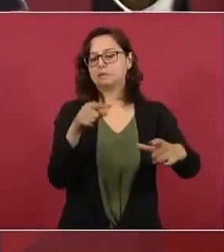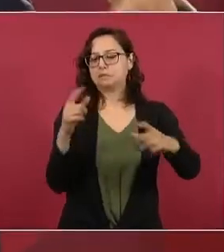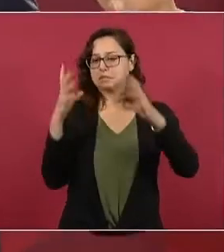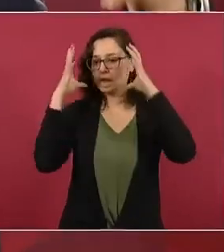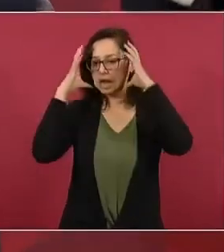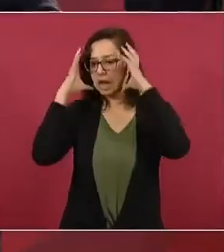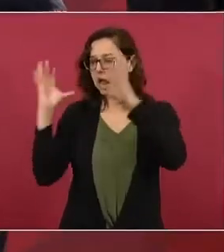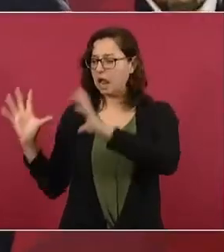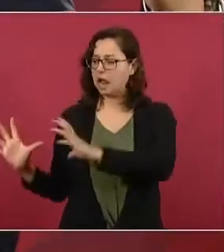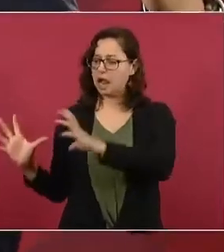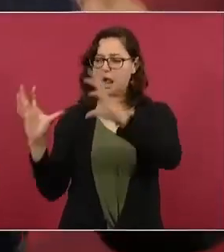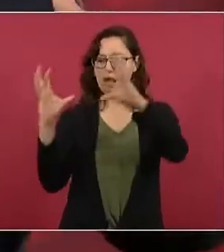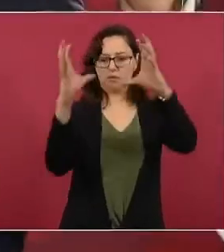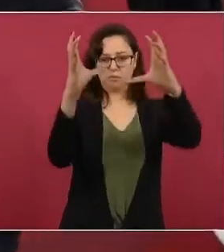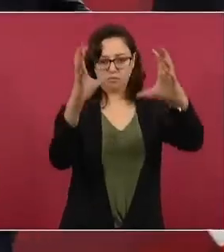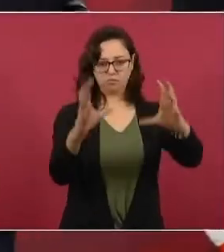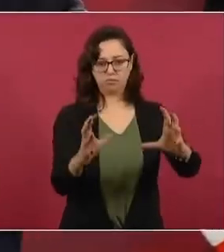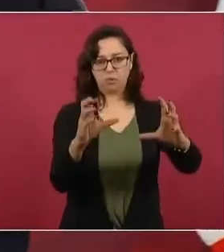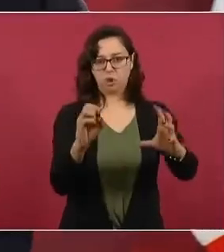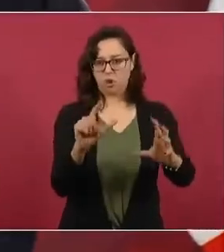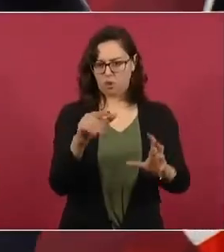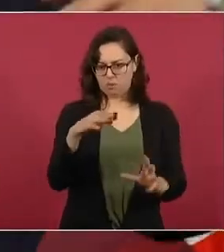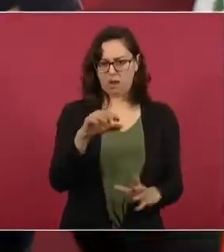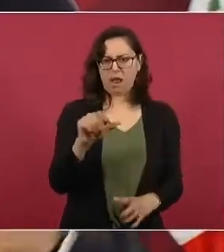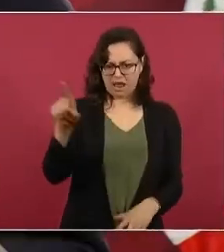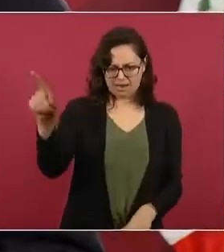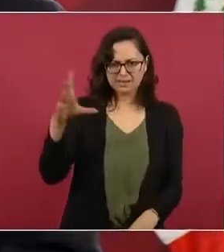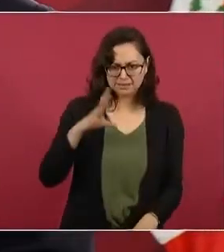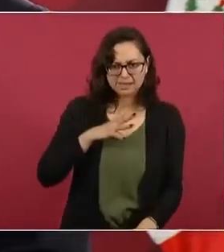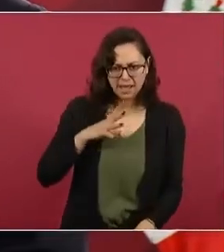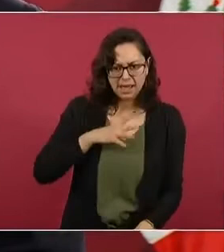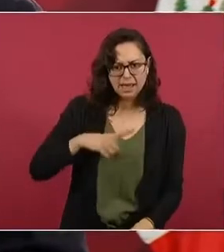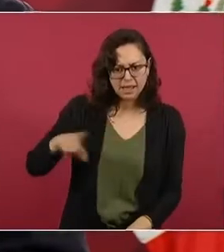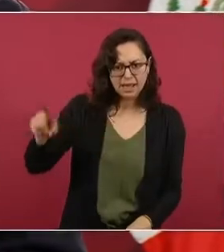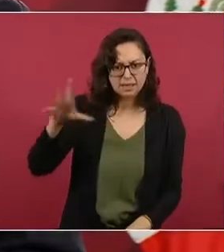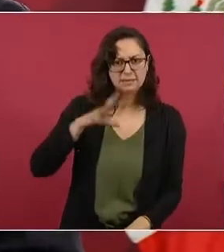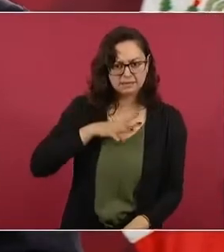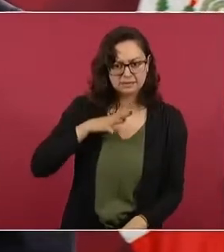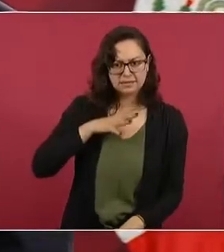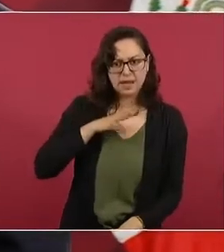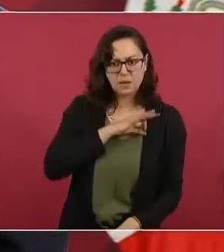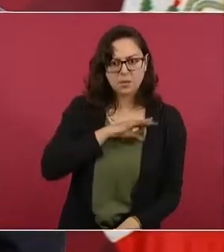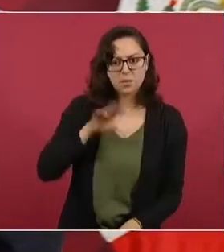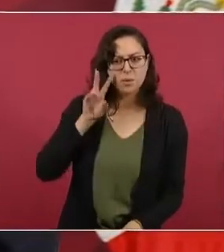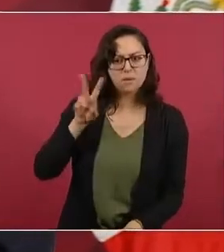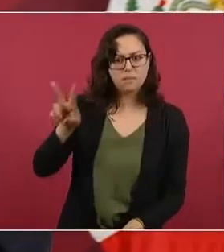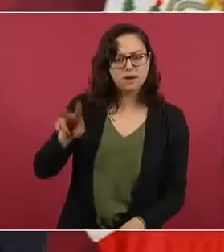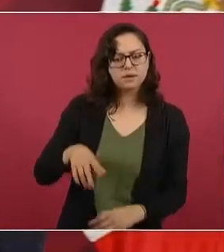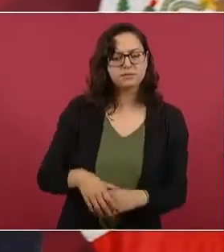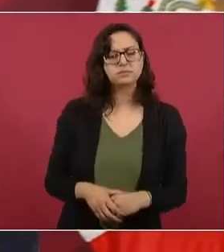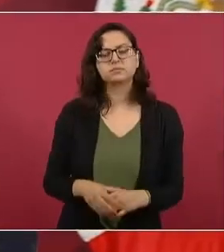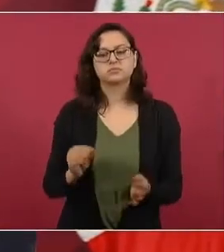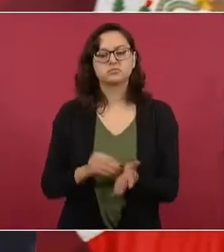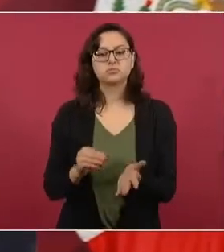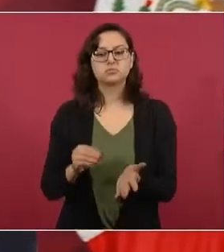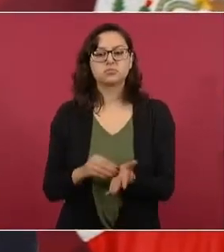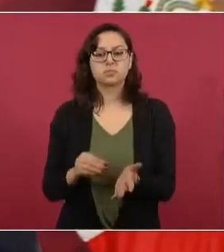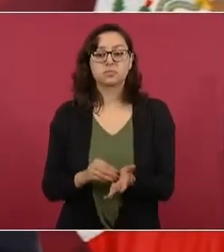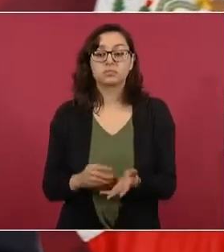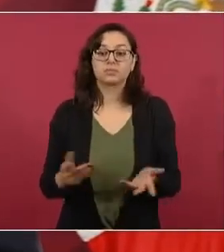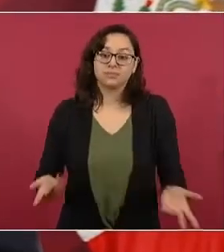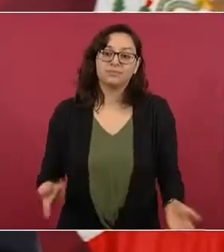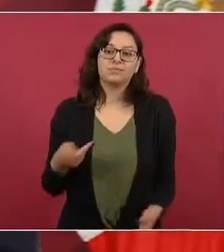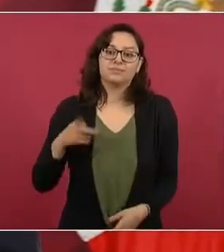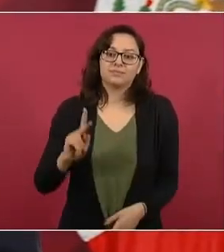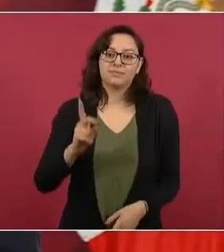poner ahí una glorieta y la cabeza, y ahí está la cabeza. Pero como había que